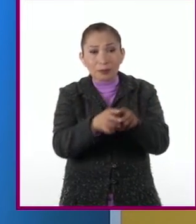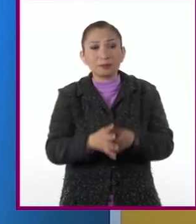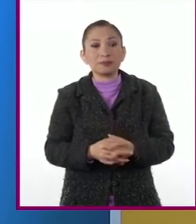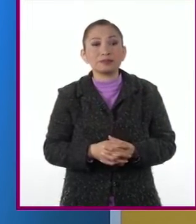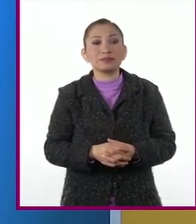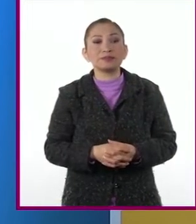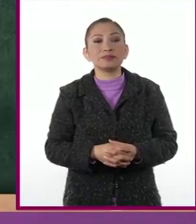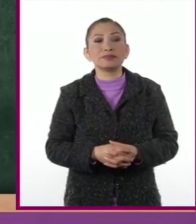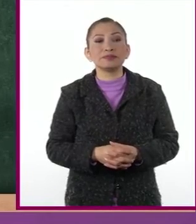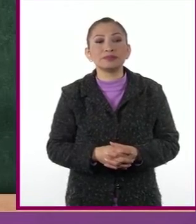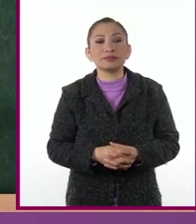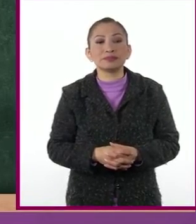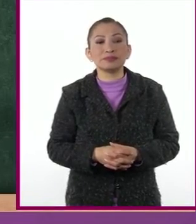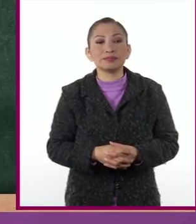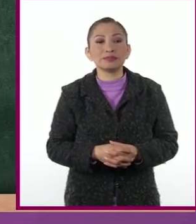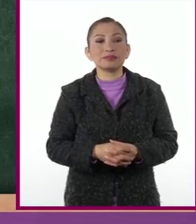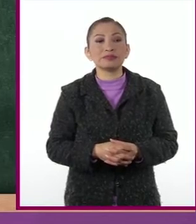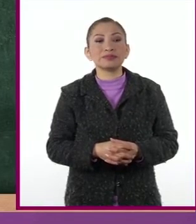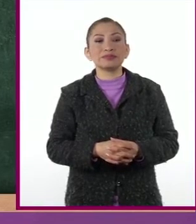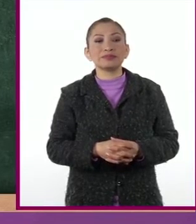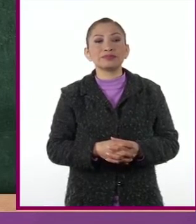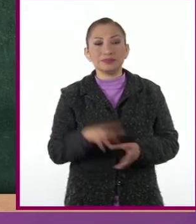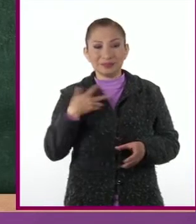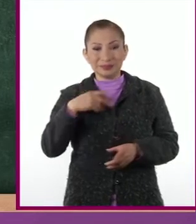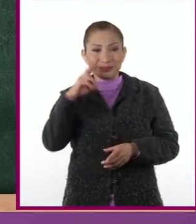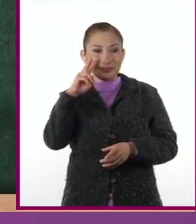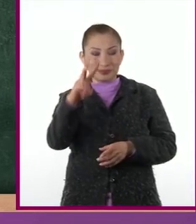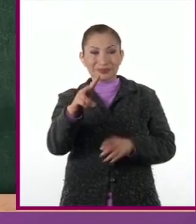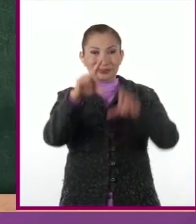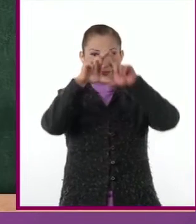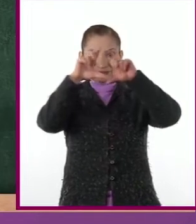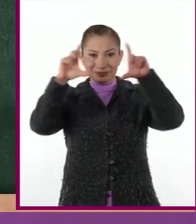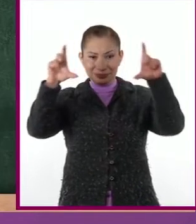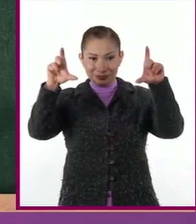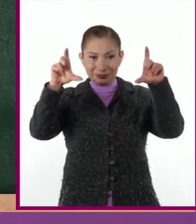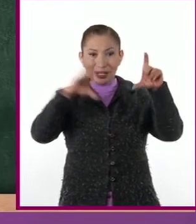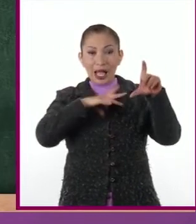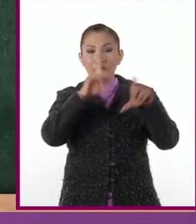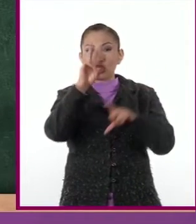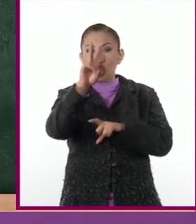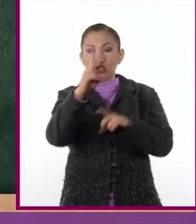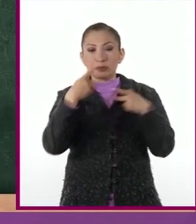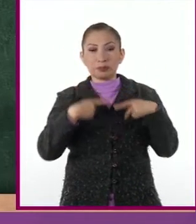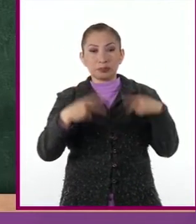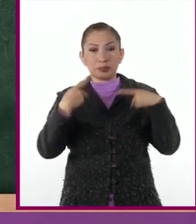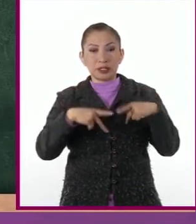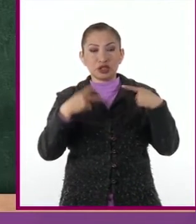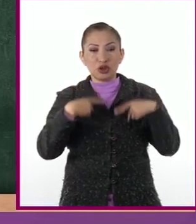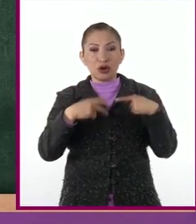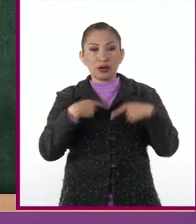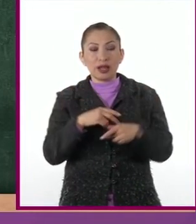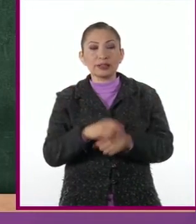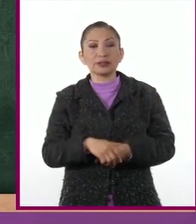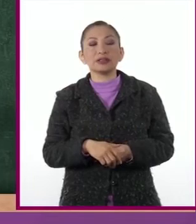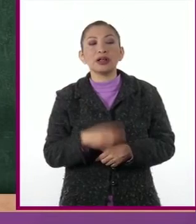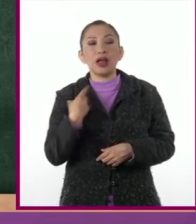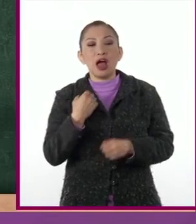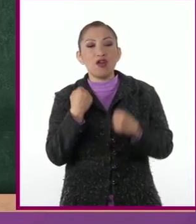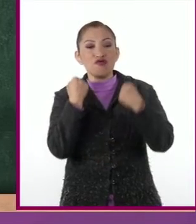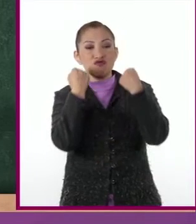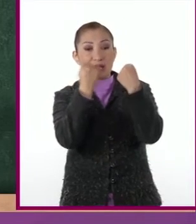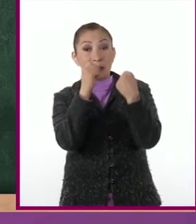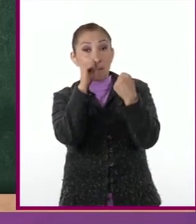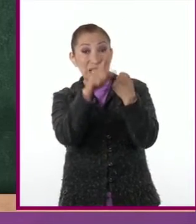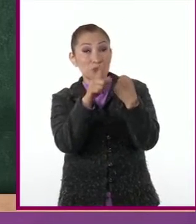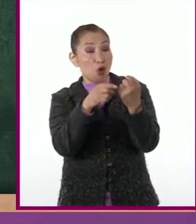recta. Como podrán observar la lámina, existen dos personas que están aplicando una fuerza a